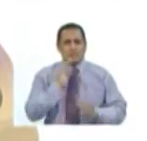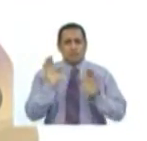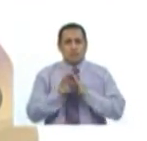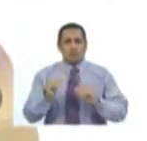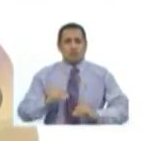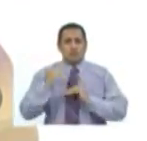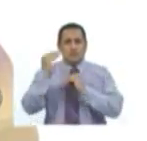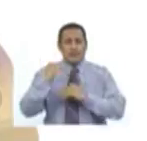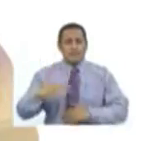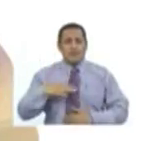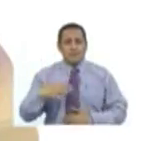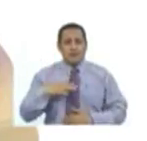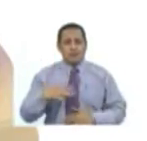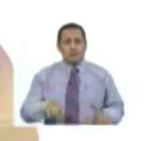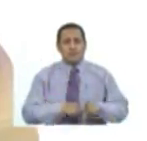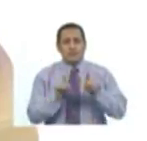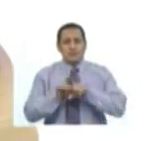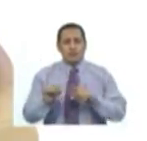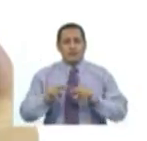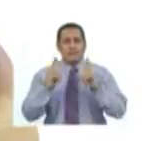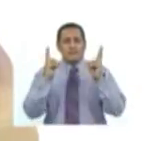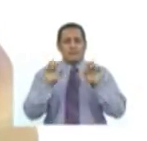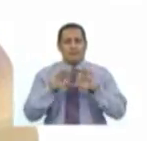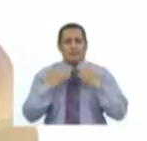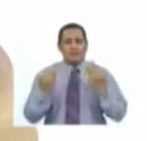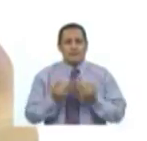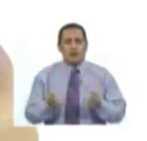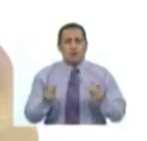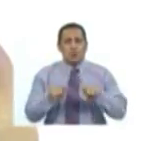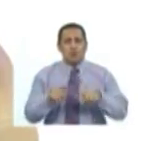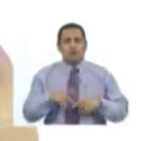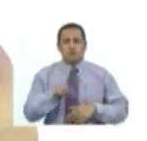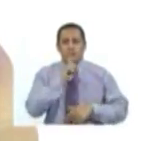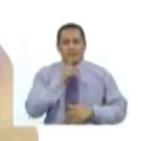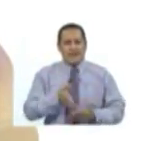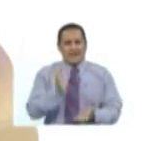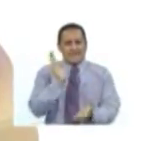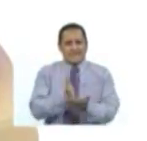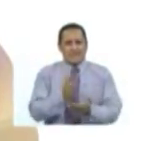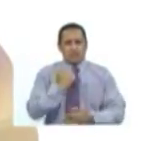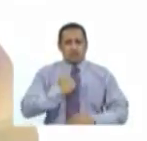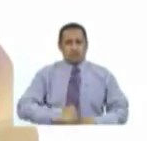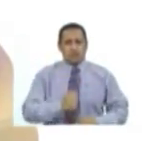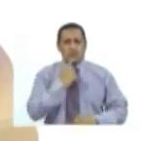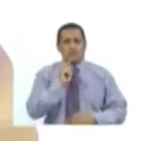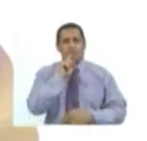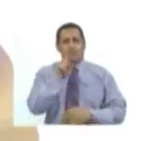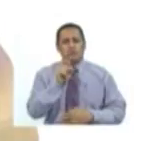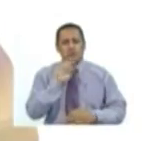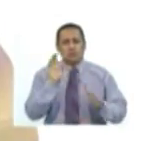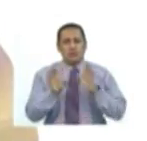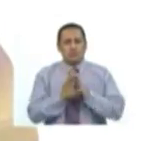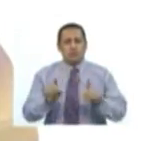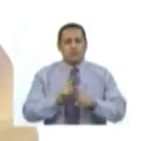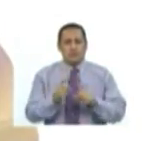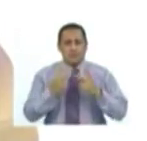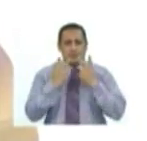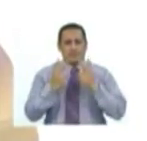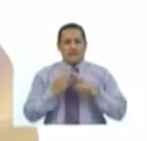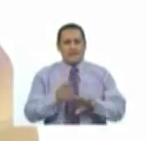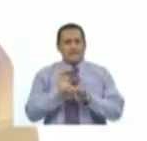privado, incluso en el ámbito familiar, cuando un padre castiga a un hijo y el niño siente que no ha sido escuchado,